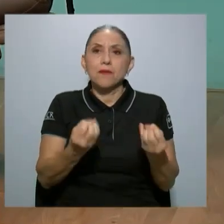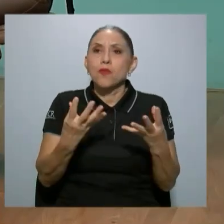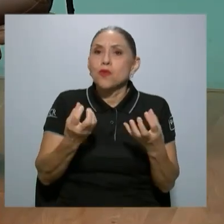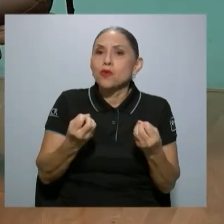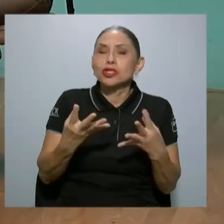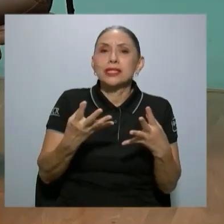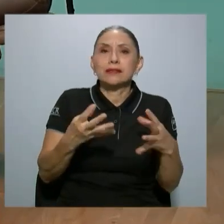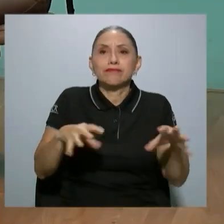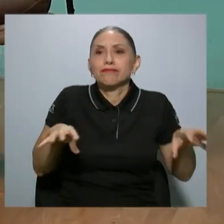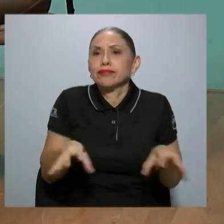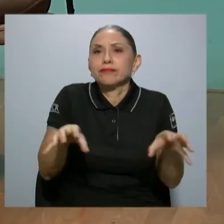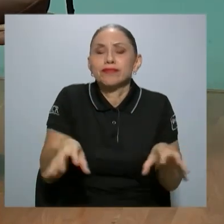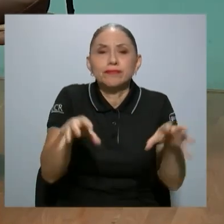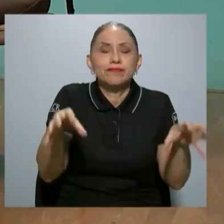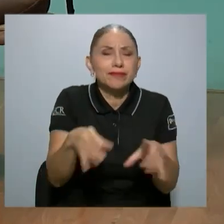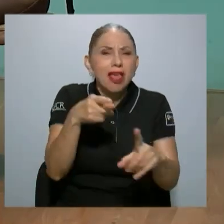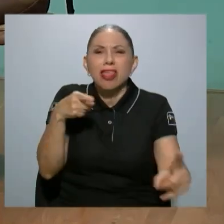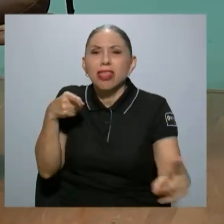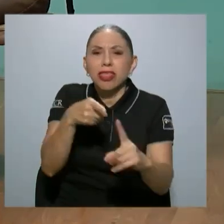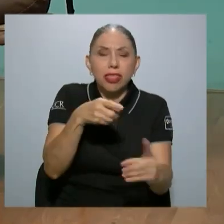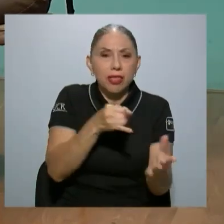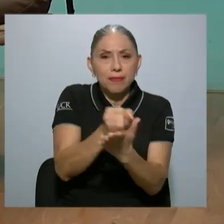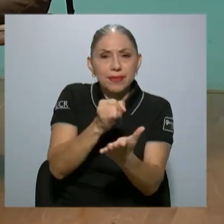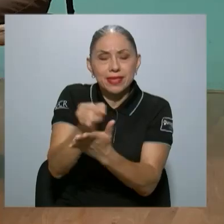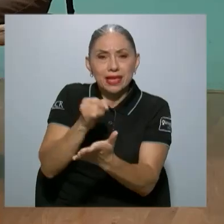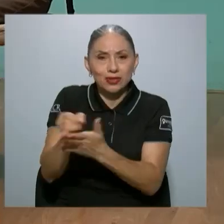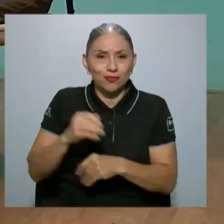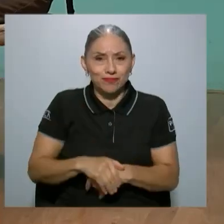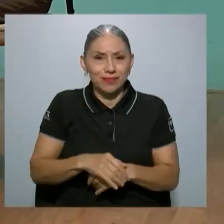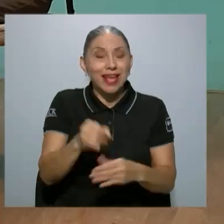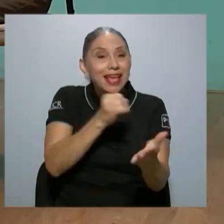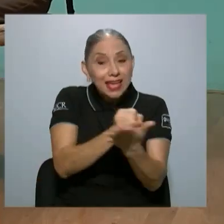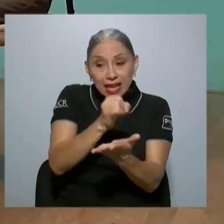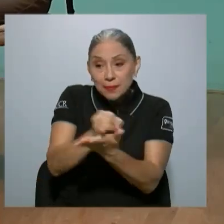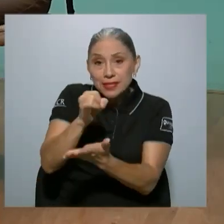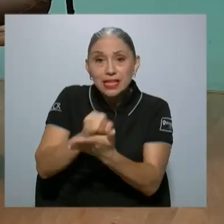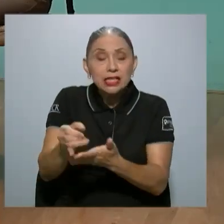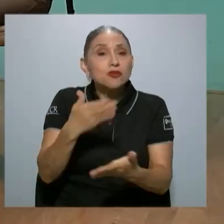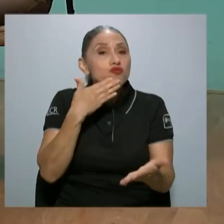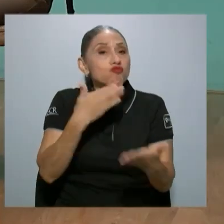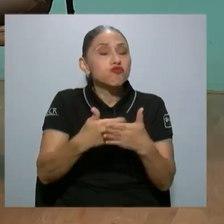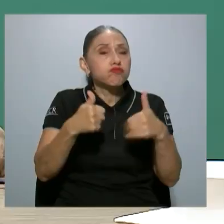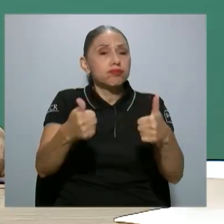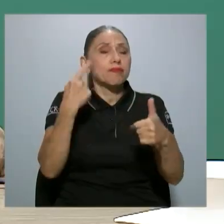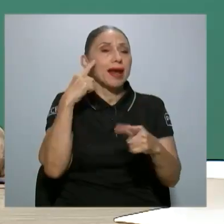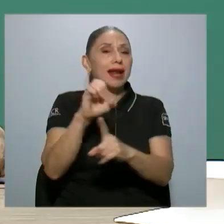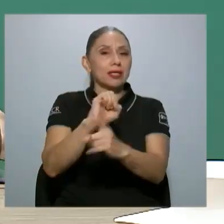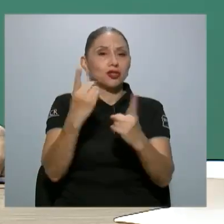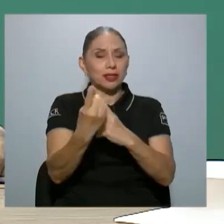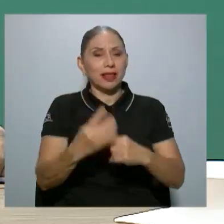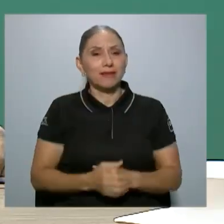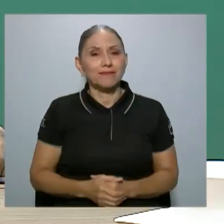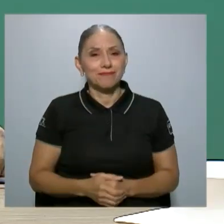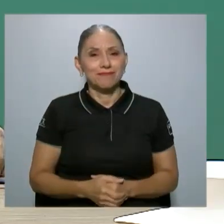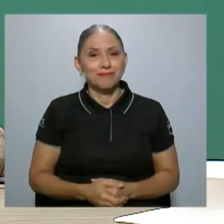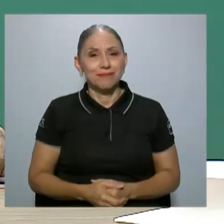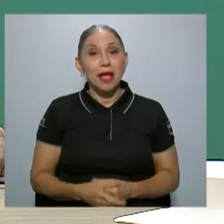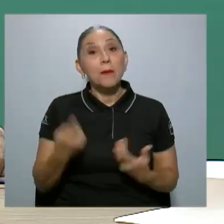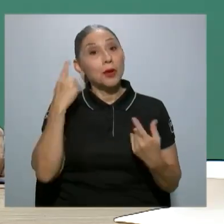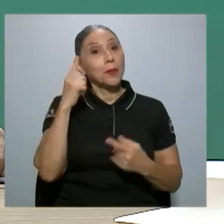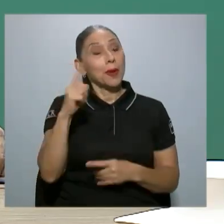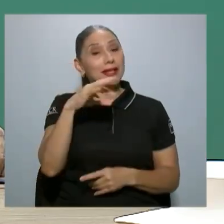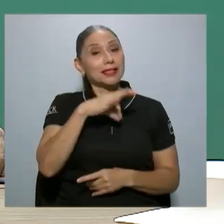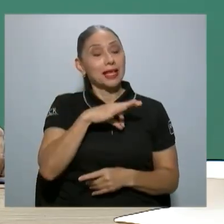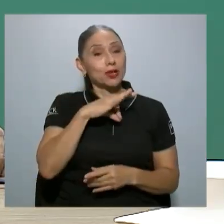ímpetu por hacer investigación, ¿verdad? Y por hacer que la investigación fuera útil para la sociedad. Pues para ser útiles a la